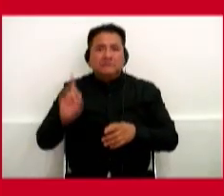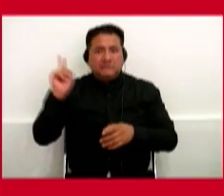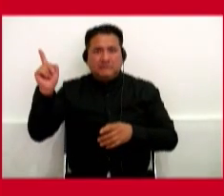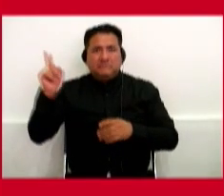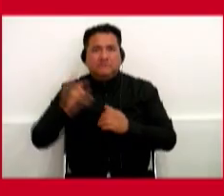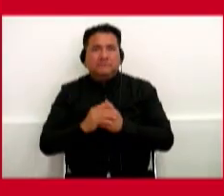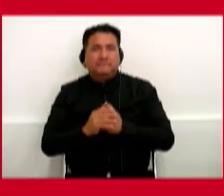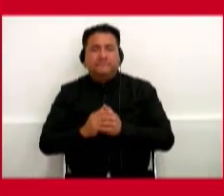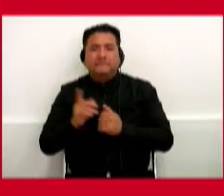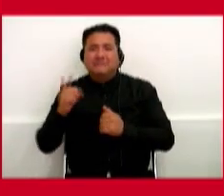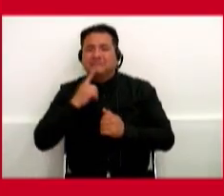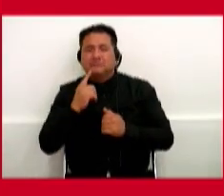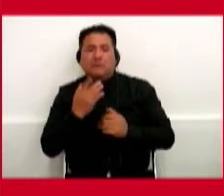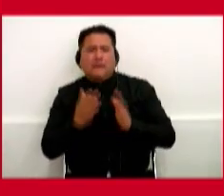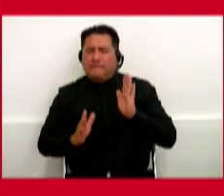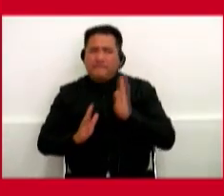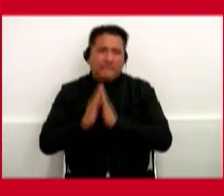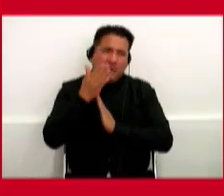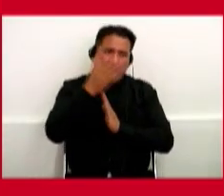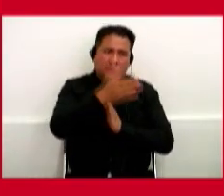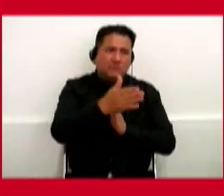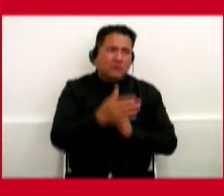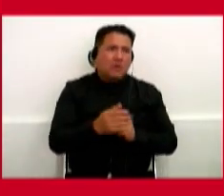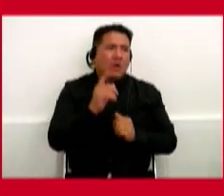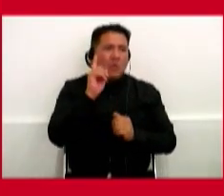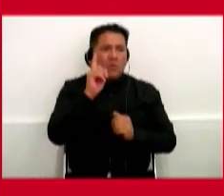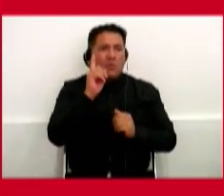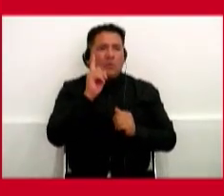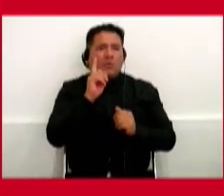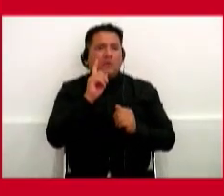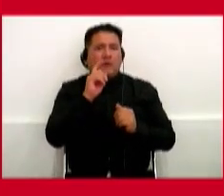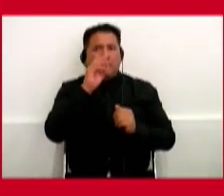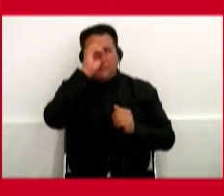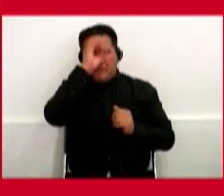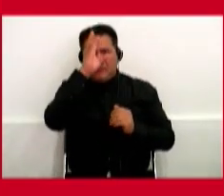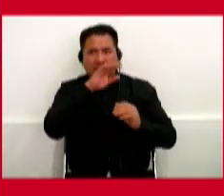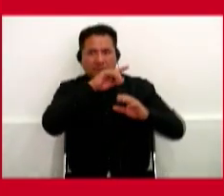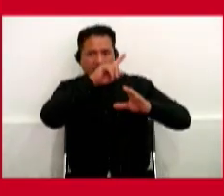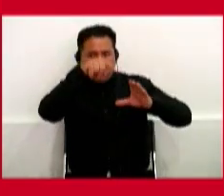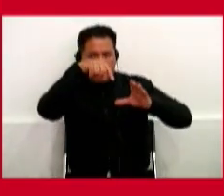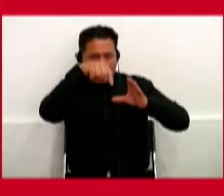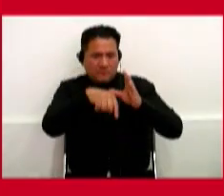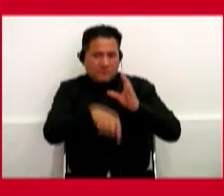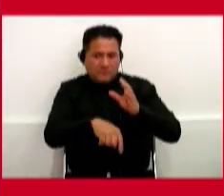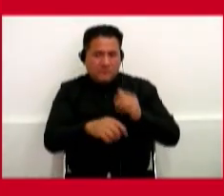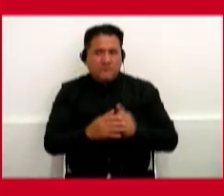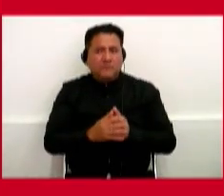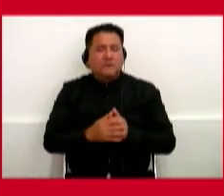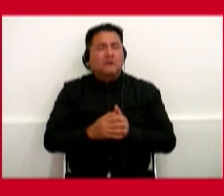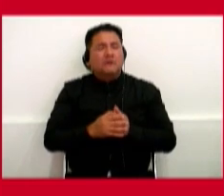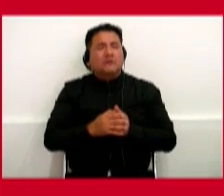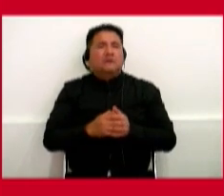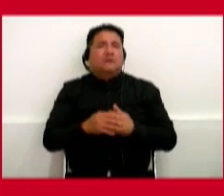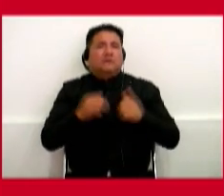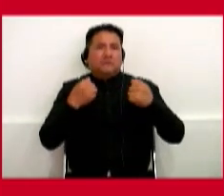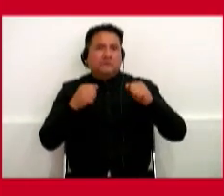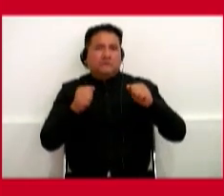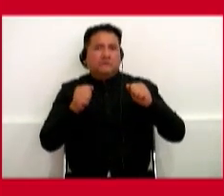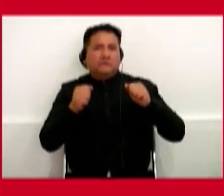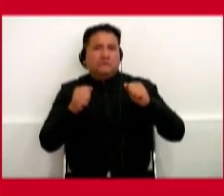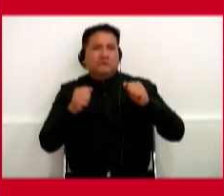subterránea, la cual podemos aplicar en base a un sublevel stopping con paste fill, de tal forma de evitar el típico problema de las